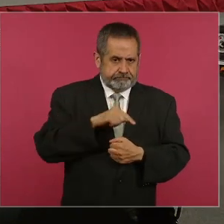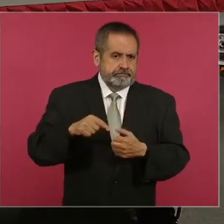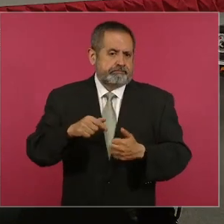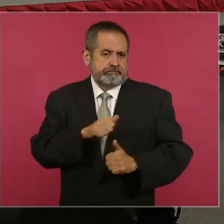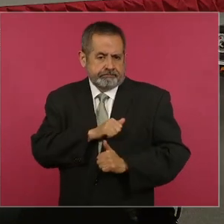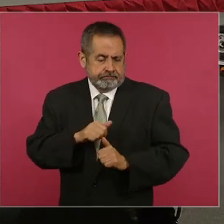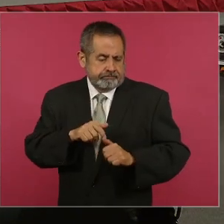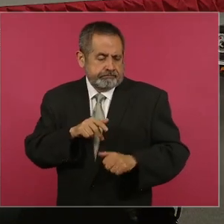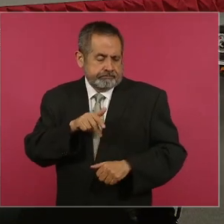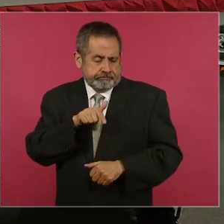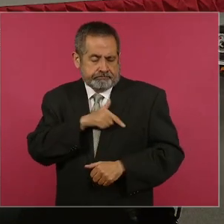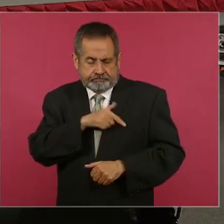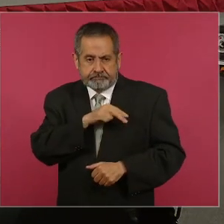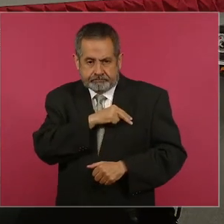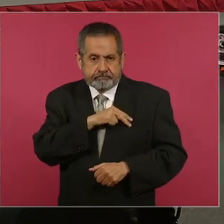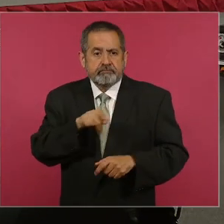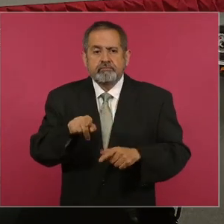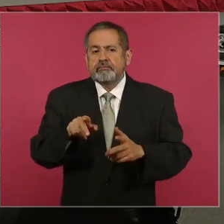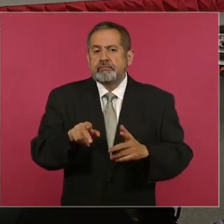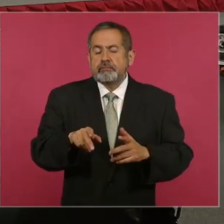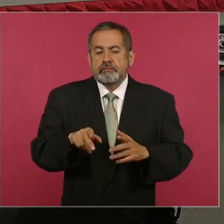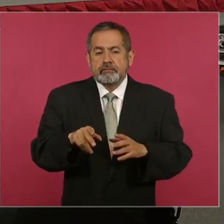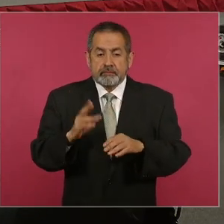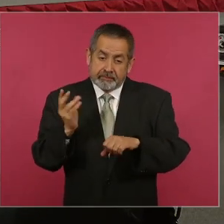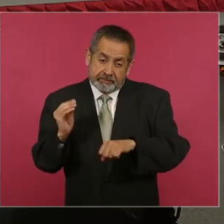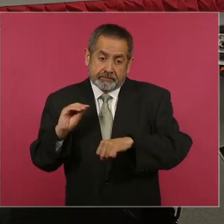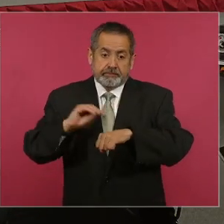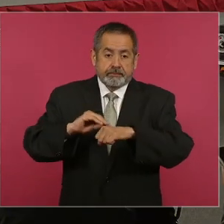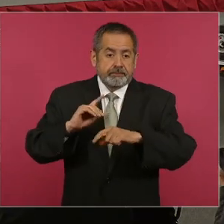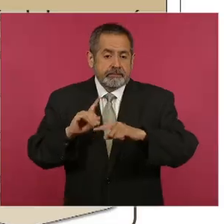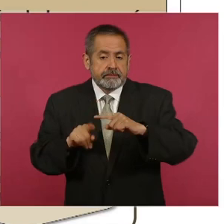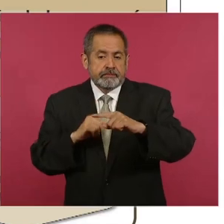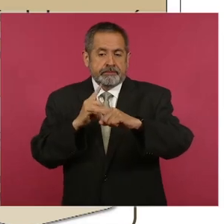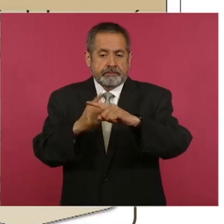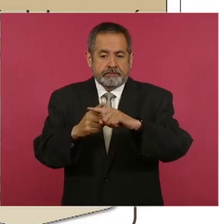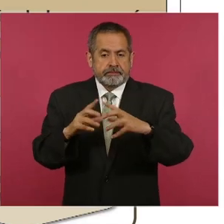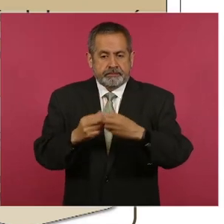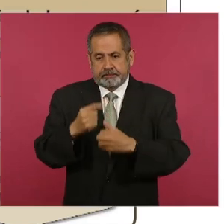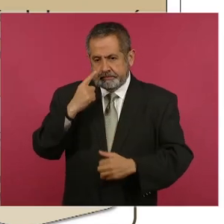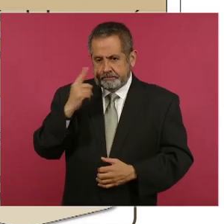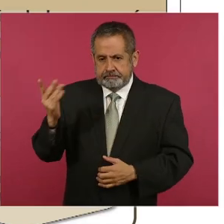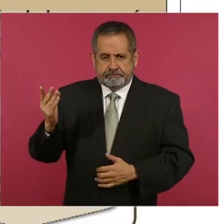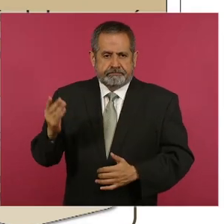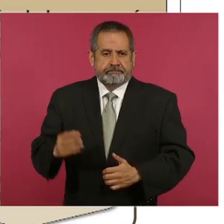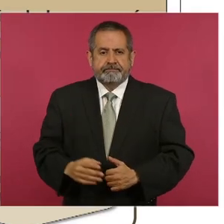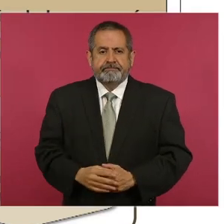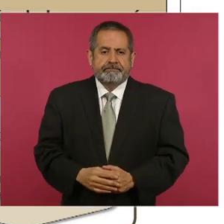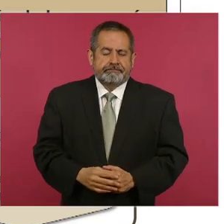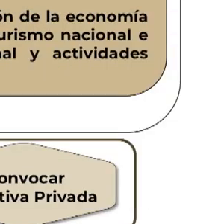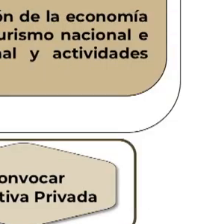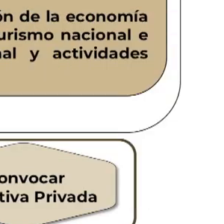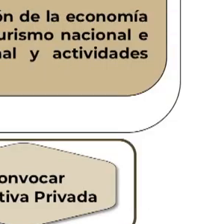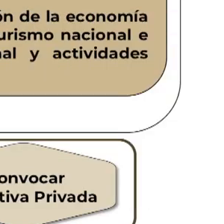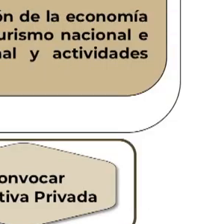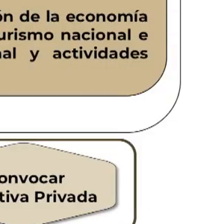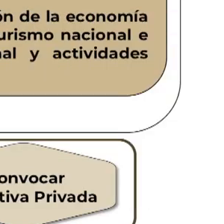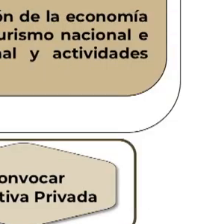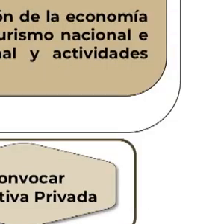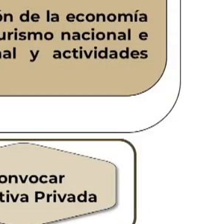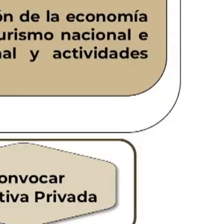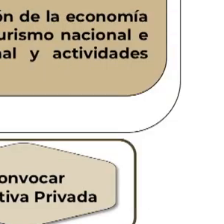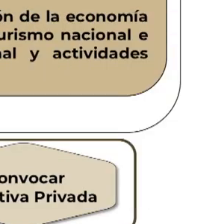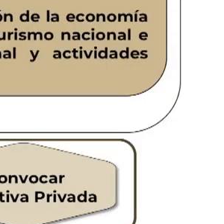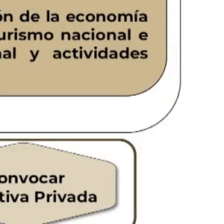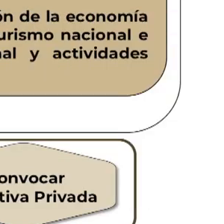Las compañías que vamos a aumentar para cubrir los 38 sectores serán 9,500